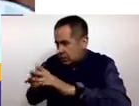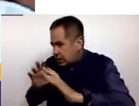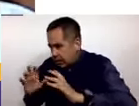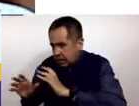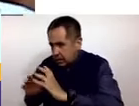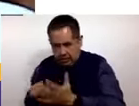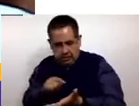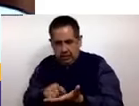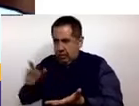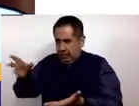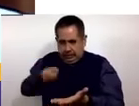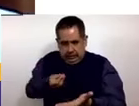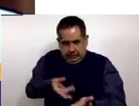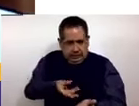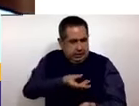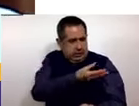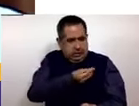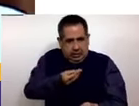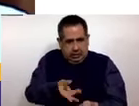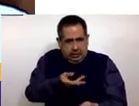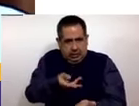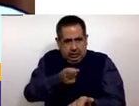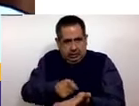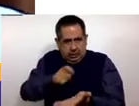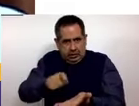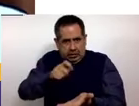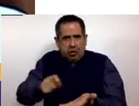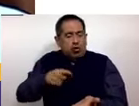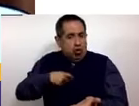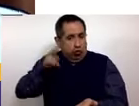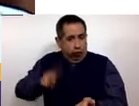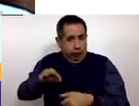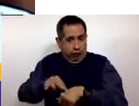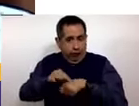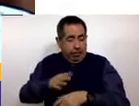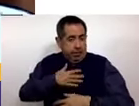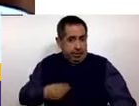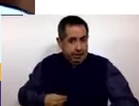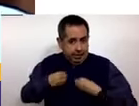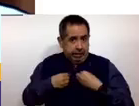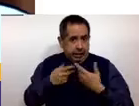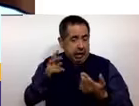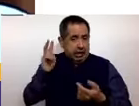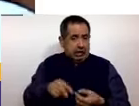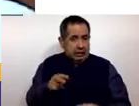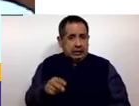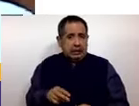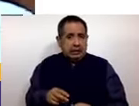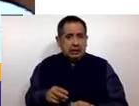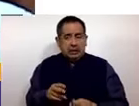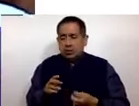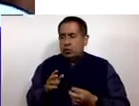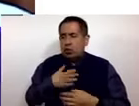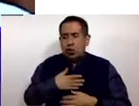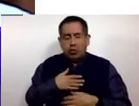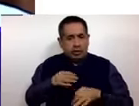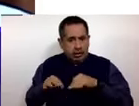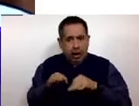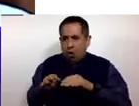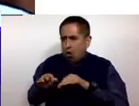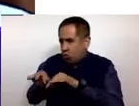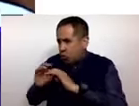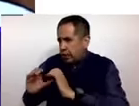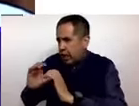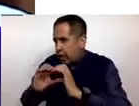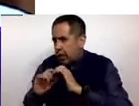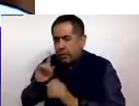más de todo el trabajo que estaba haciendo, tanto el trabajo independiente, el trabajo de cuidados